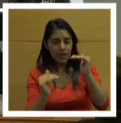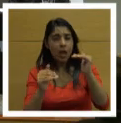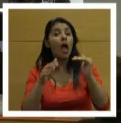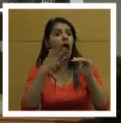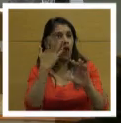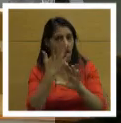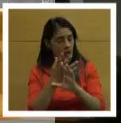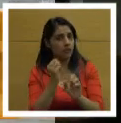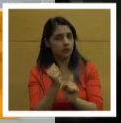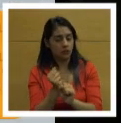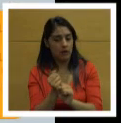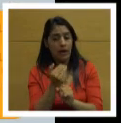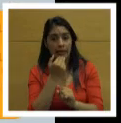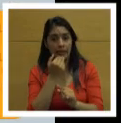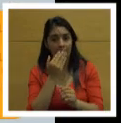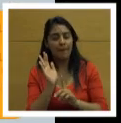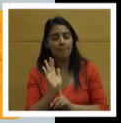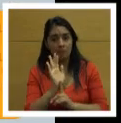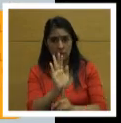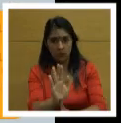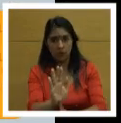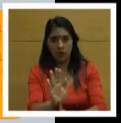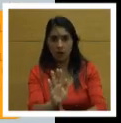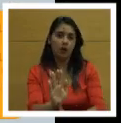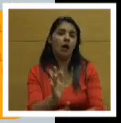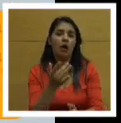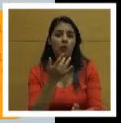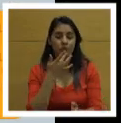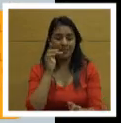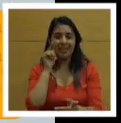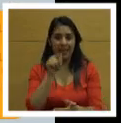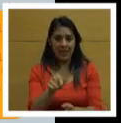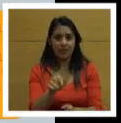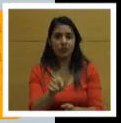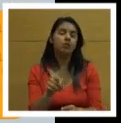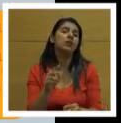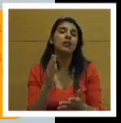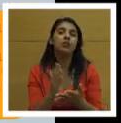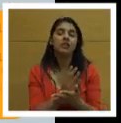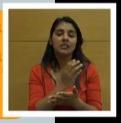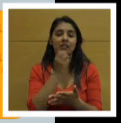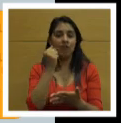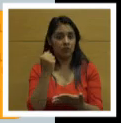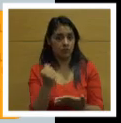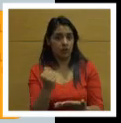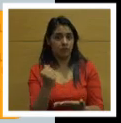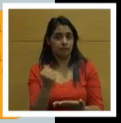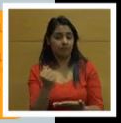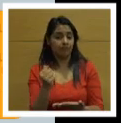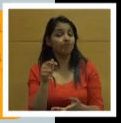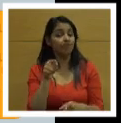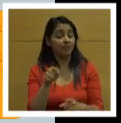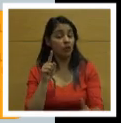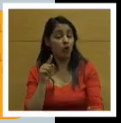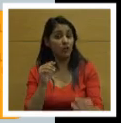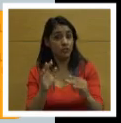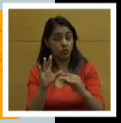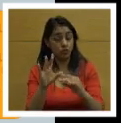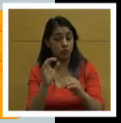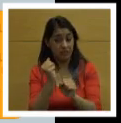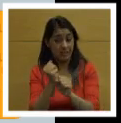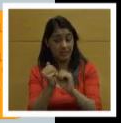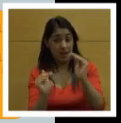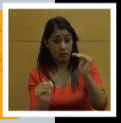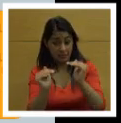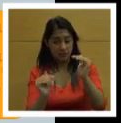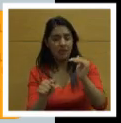abordarlas, ¿no es cierto?, y evidenciarlas, porque finalmente esto es lo que va a lograr, ¿no es cierto?, que esa persona que fue vulnerada en